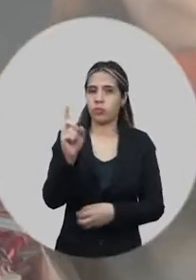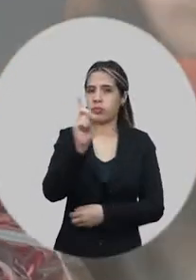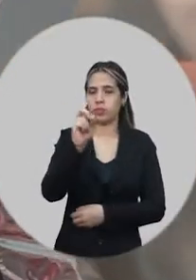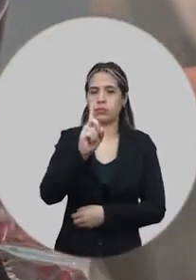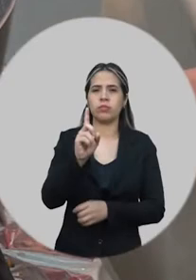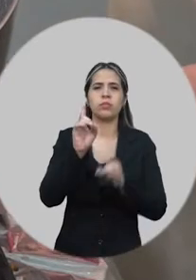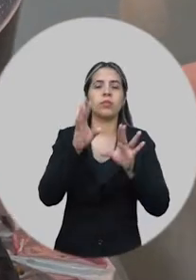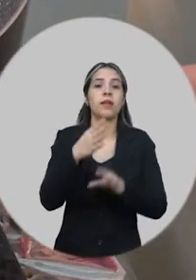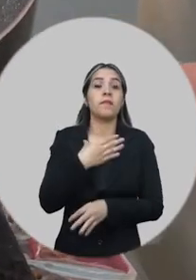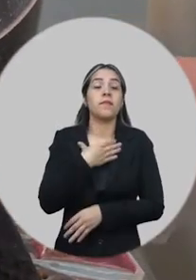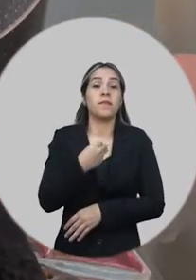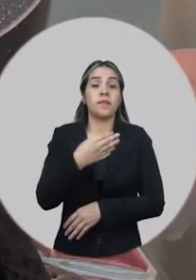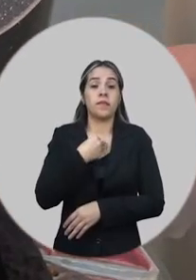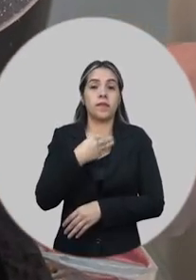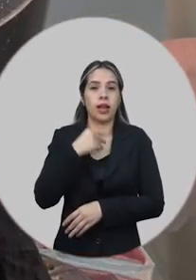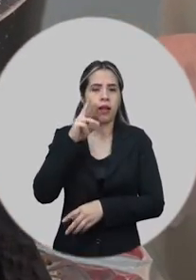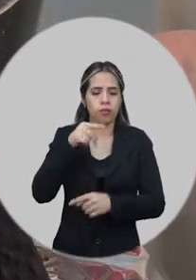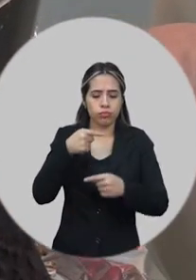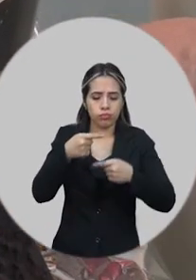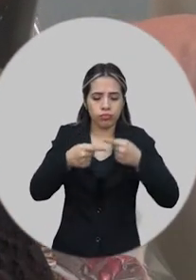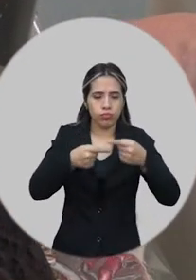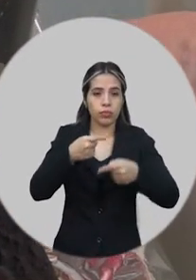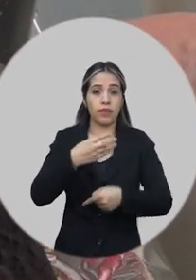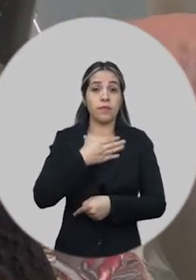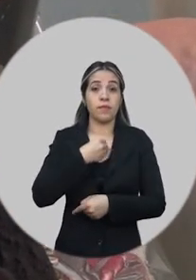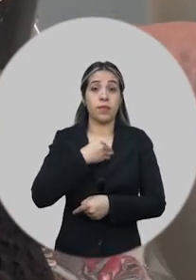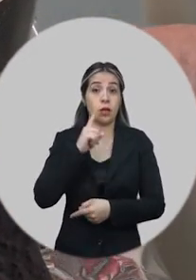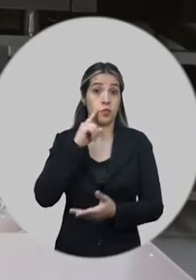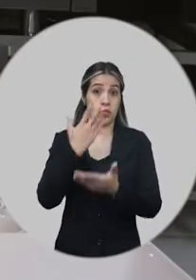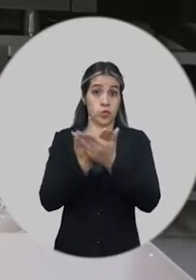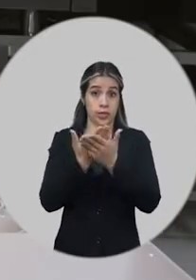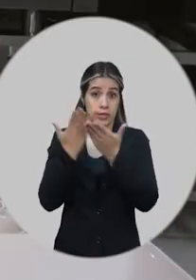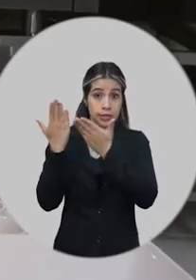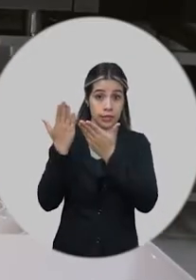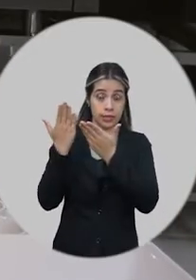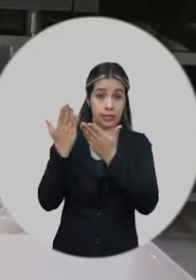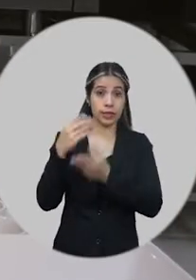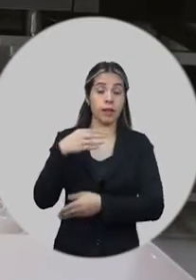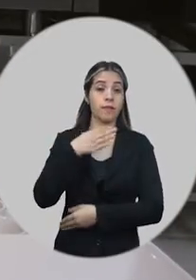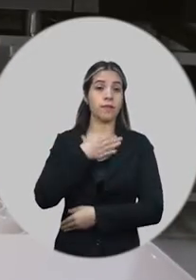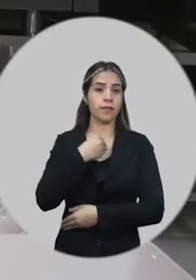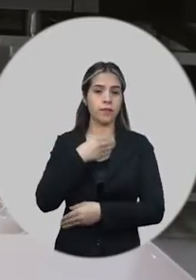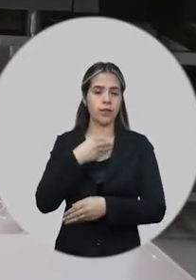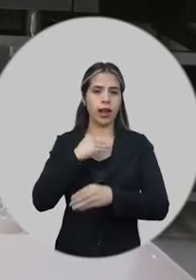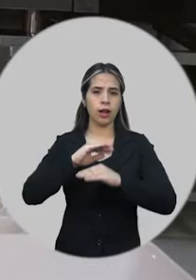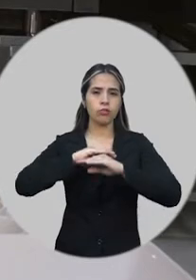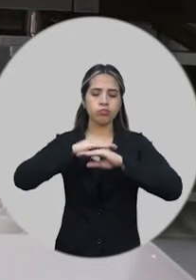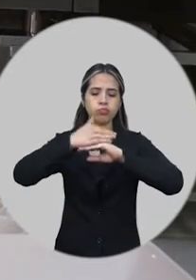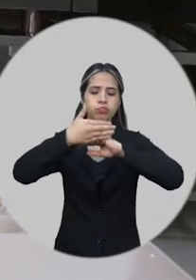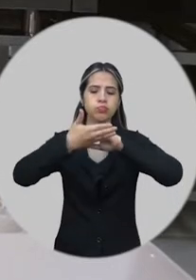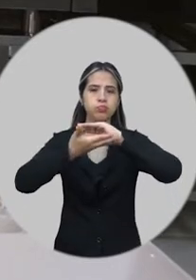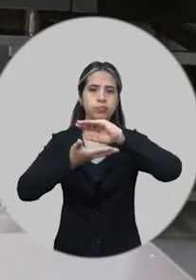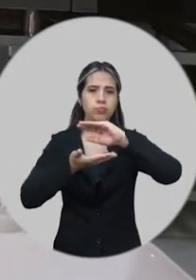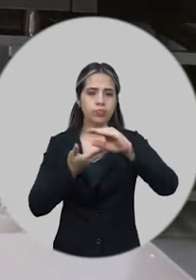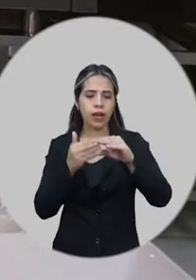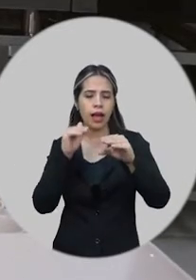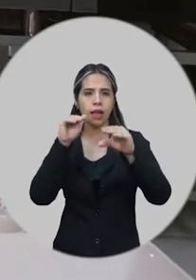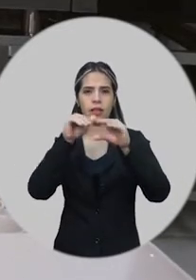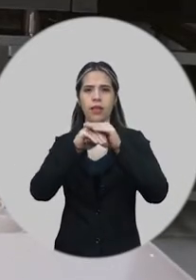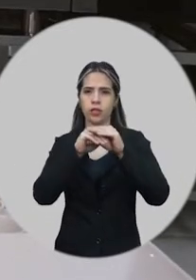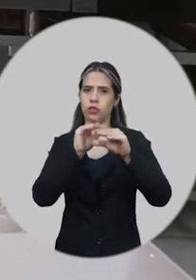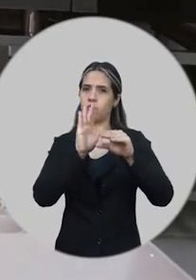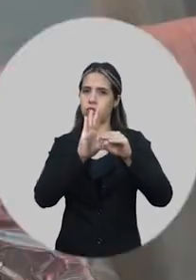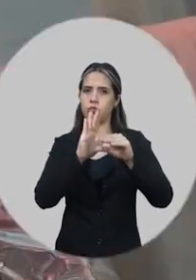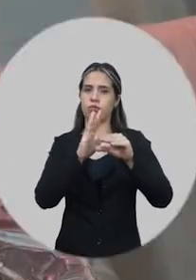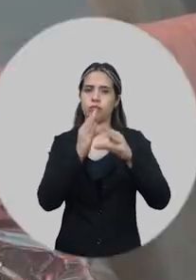no que se dore. ¿Qué quiere decir que se blanquee? Que quede así, blanquito por fuera y crudo por